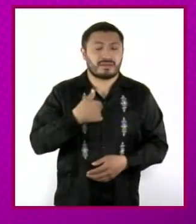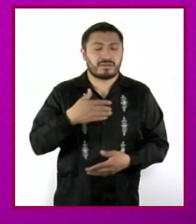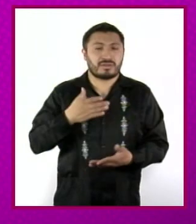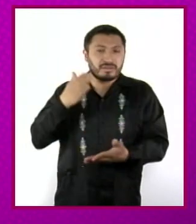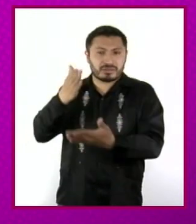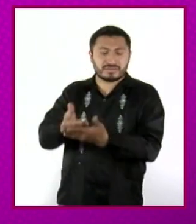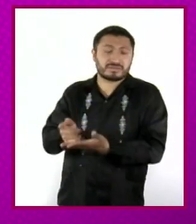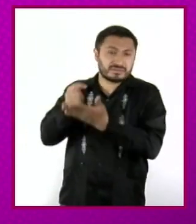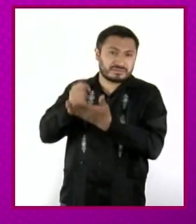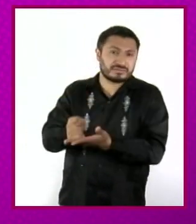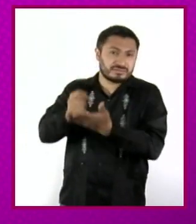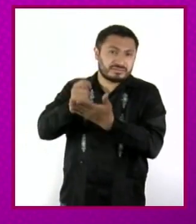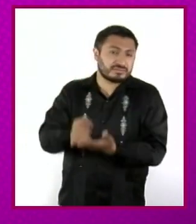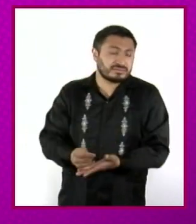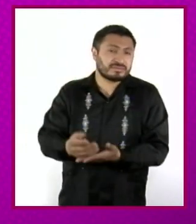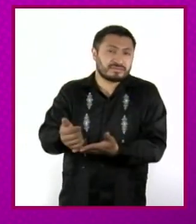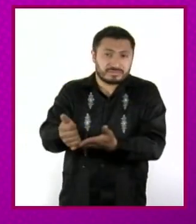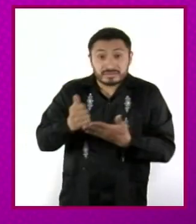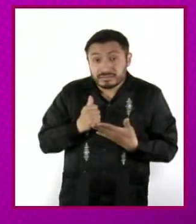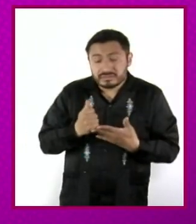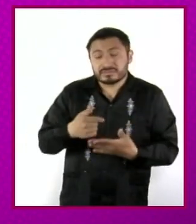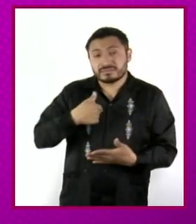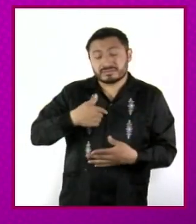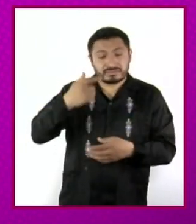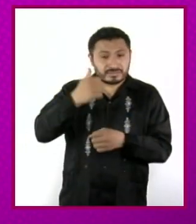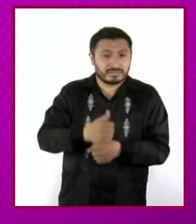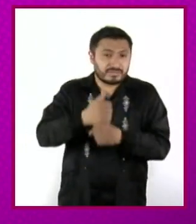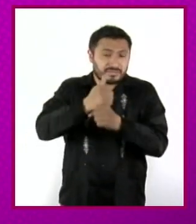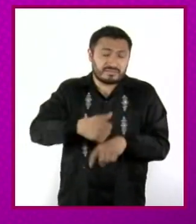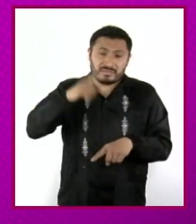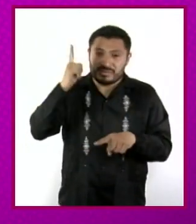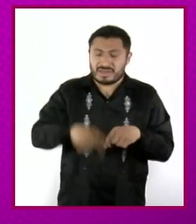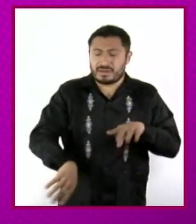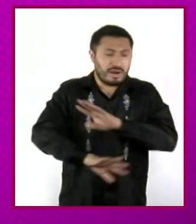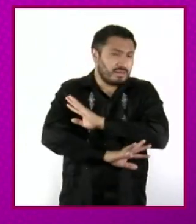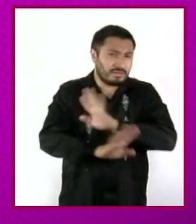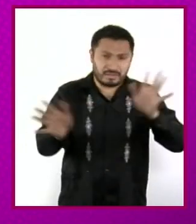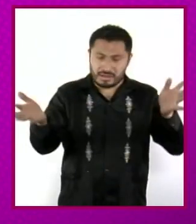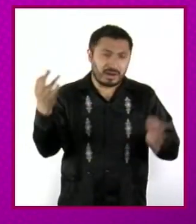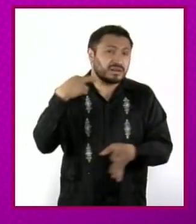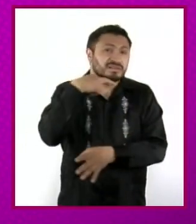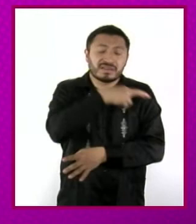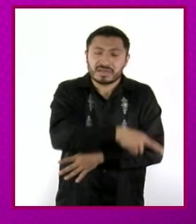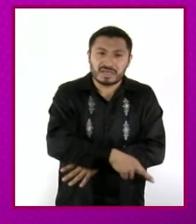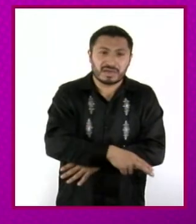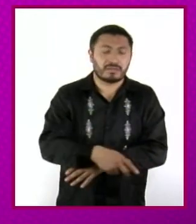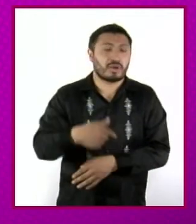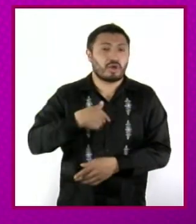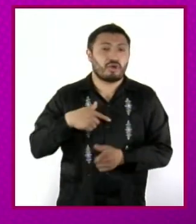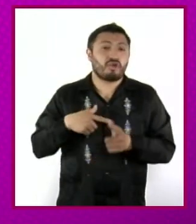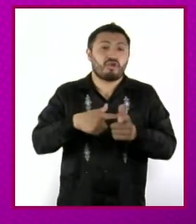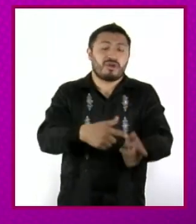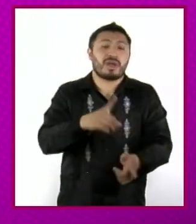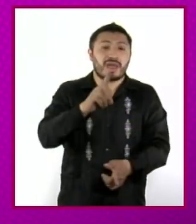terapeuta para que me quite este dolor y no pasar tanto